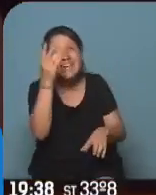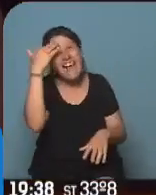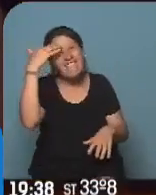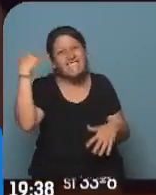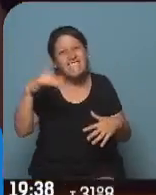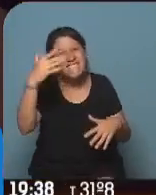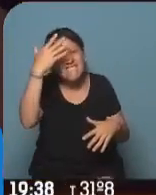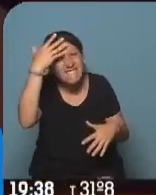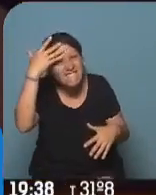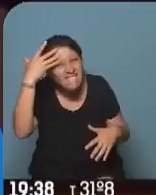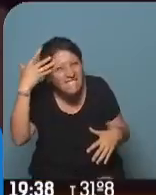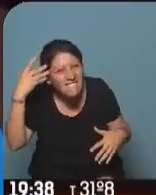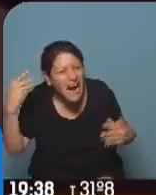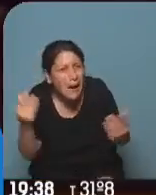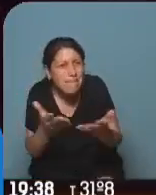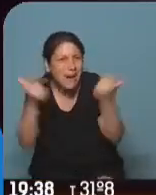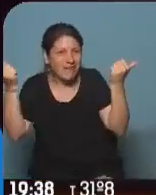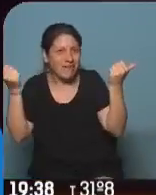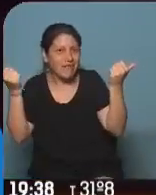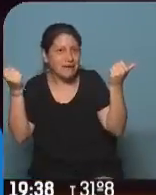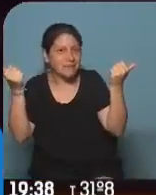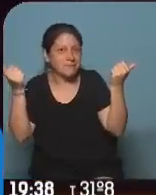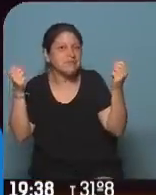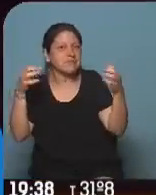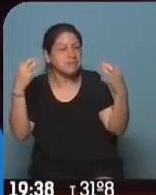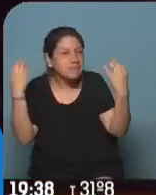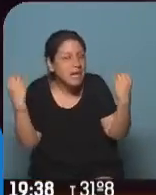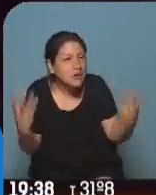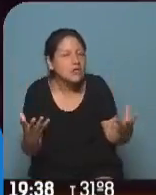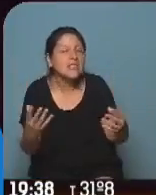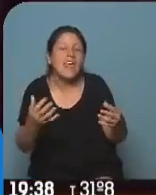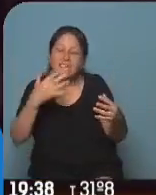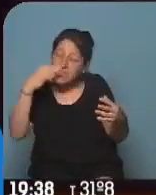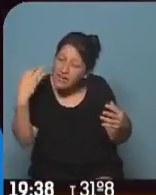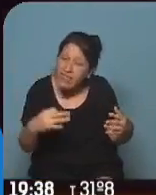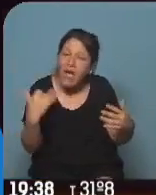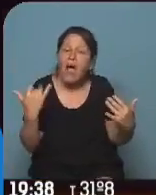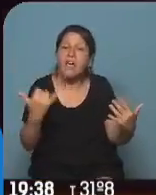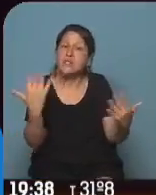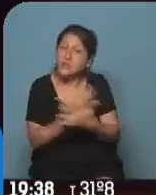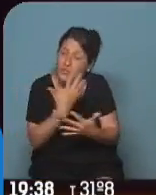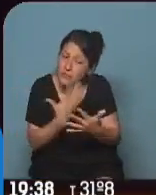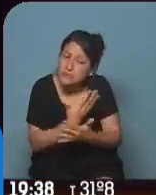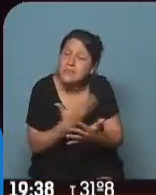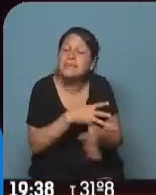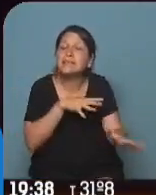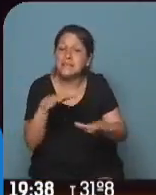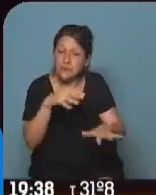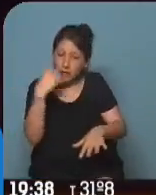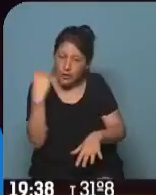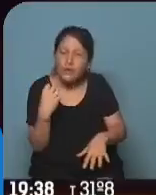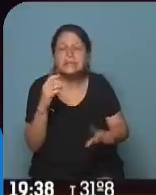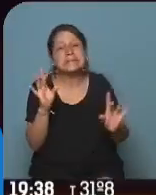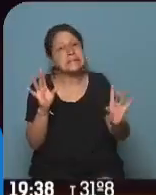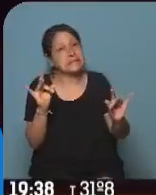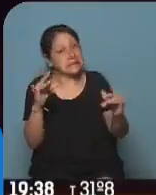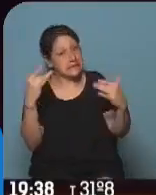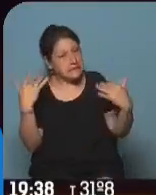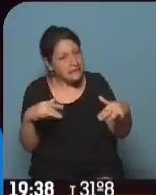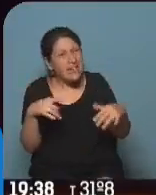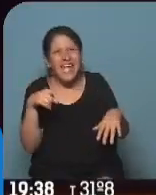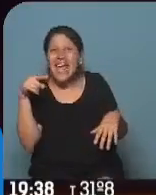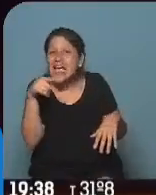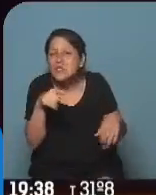¿sí? Entonces, la verdad que hay padecimientos, hay una situación económica muy difícil hoy, pero eso no nos